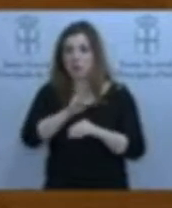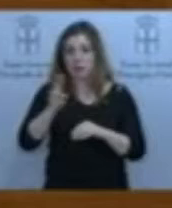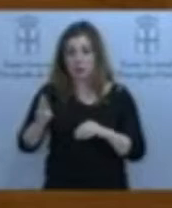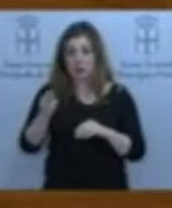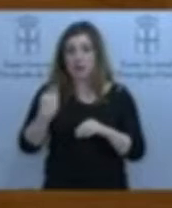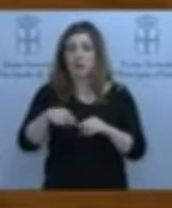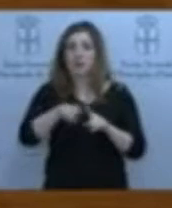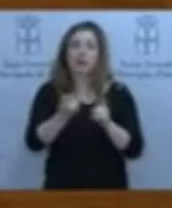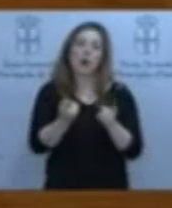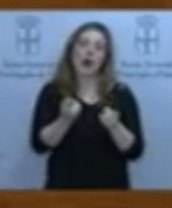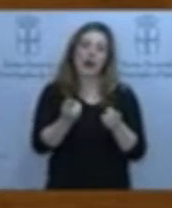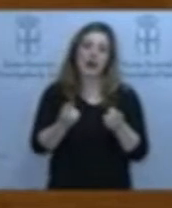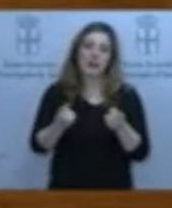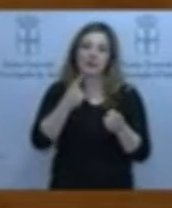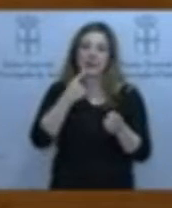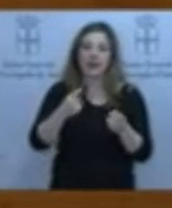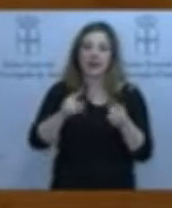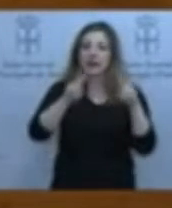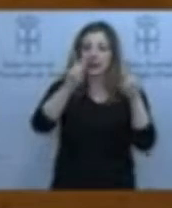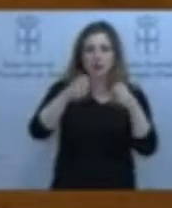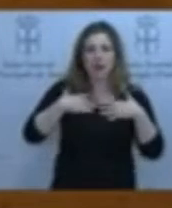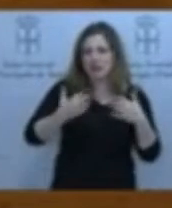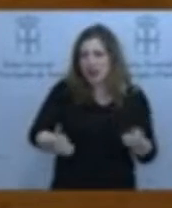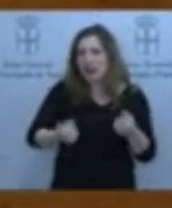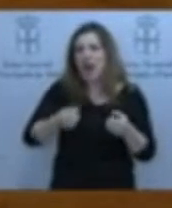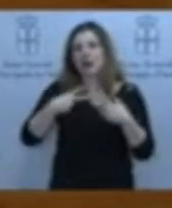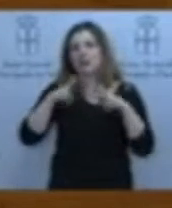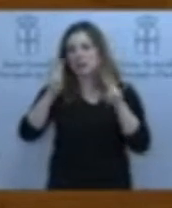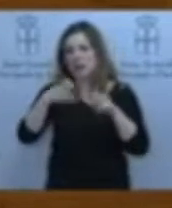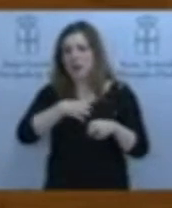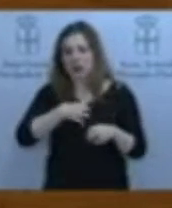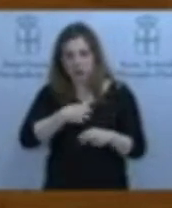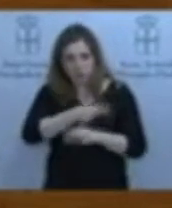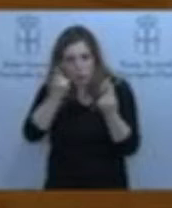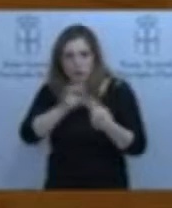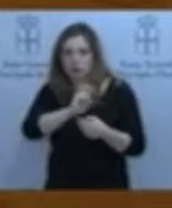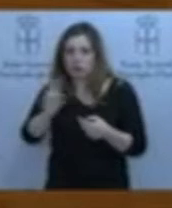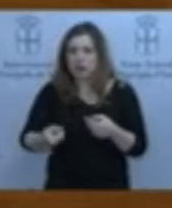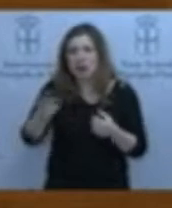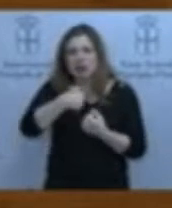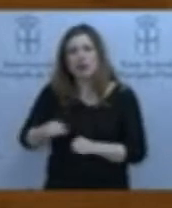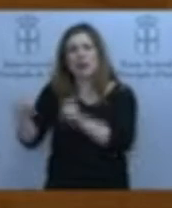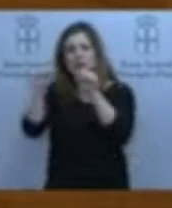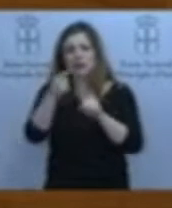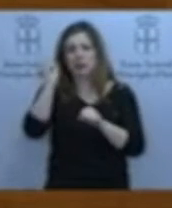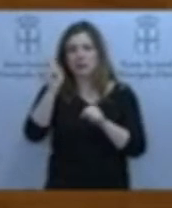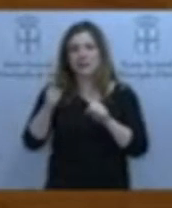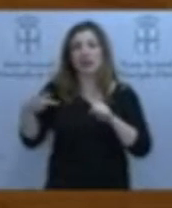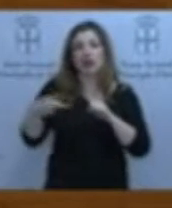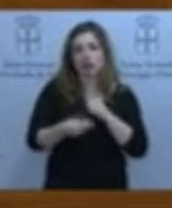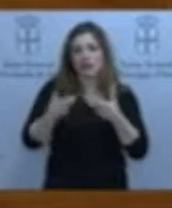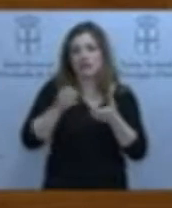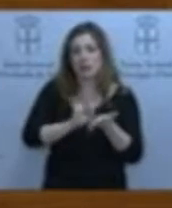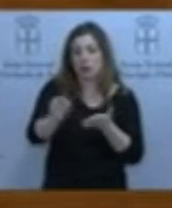la verde, la blanca de sanidad, la negra de los empleados públicos. Defendíamos no solamente los recortes en los servicios públicos, sino también